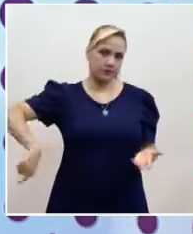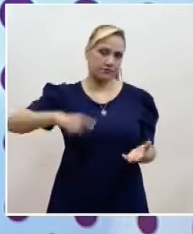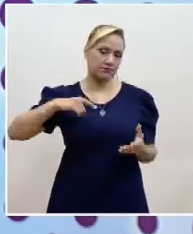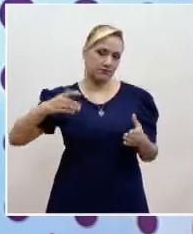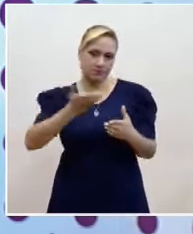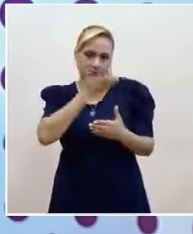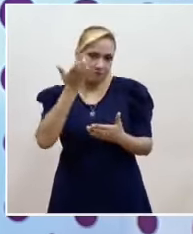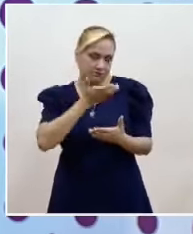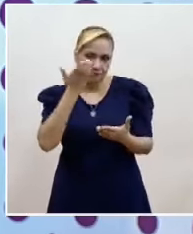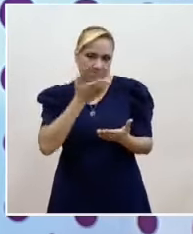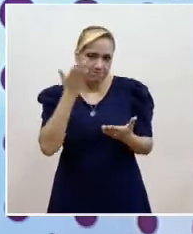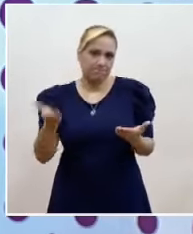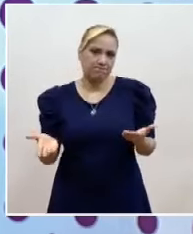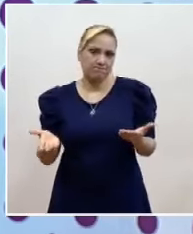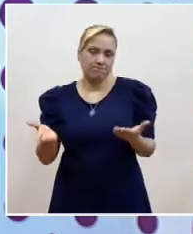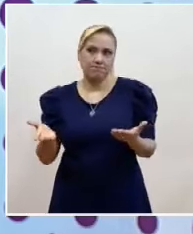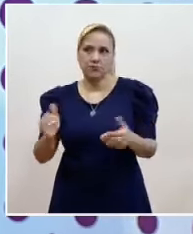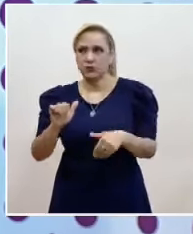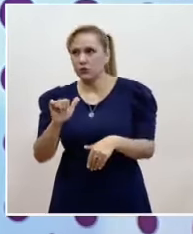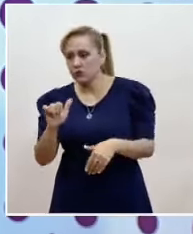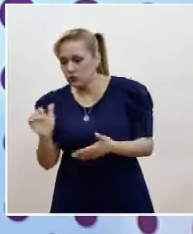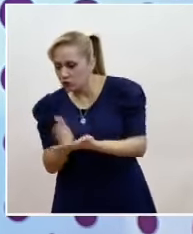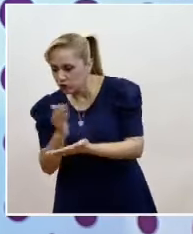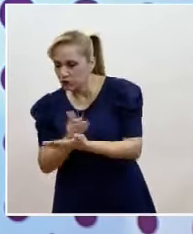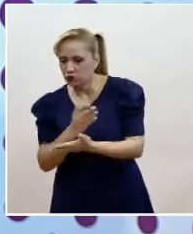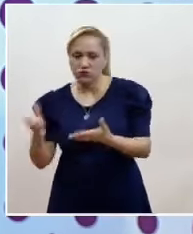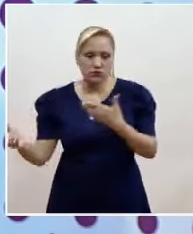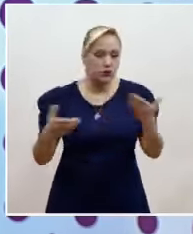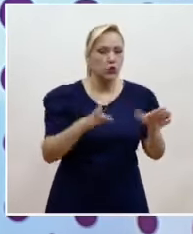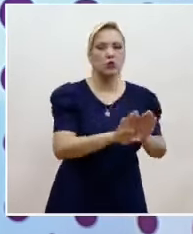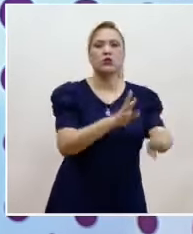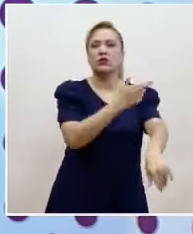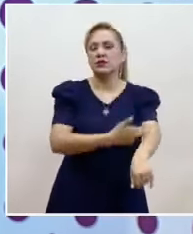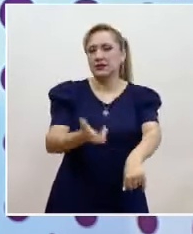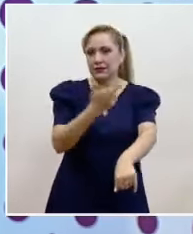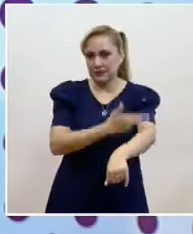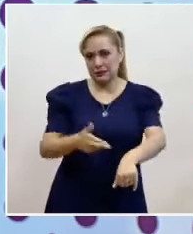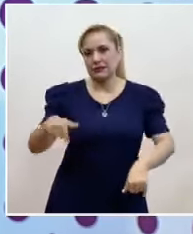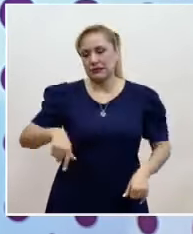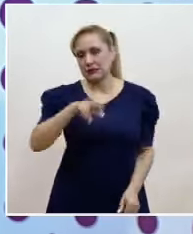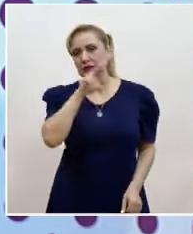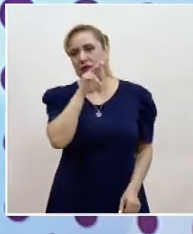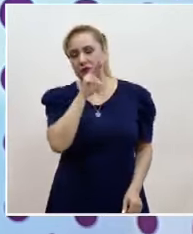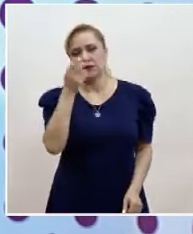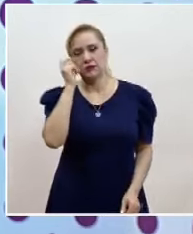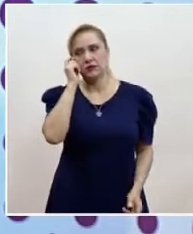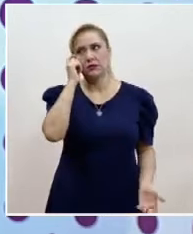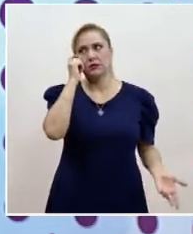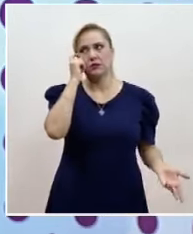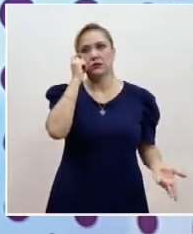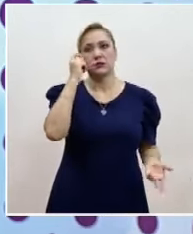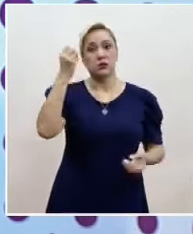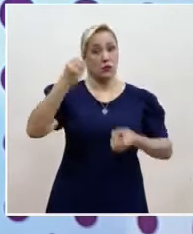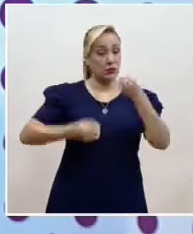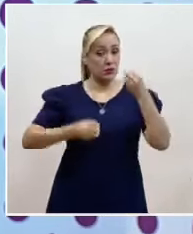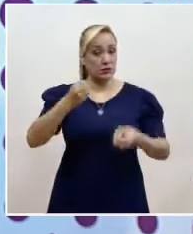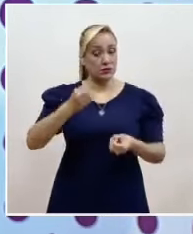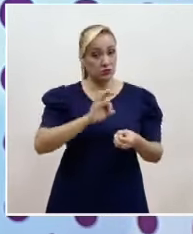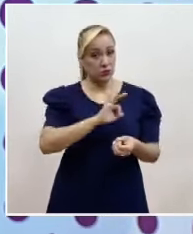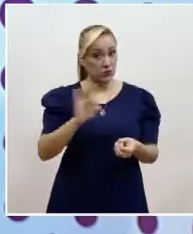de alimentarse de otras visiones, preocupados por la teoría del proceso, es decir, cómo si lo que se pretende es llevar un juicio en línea,